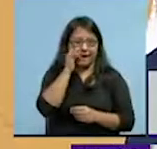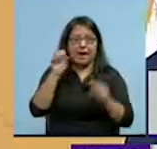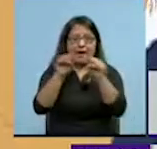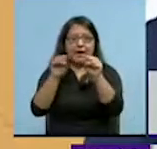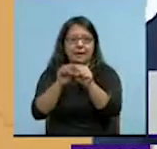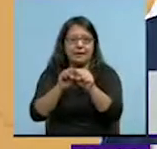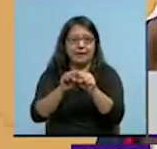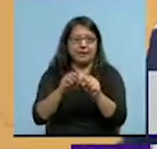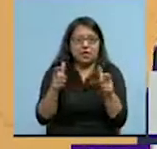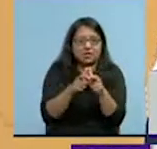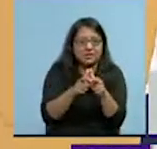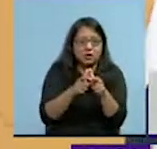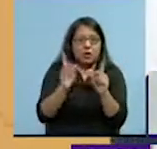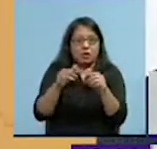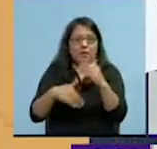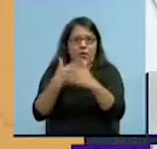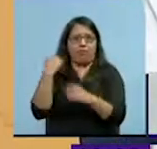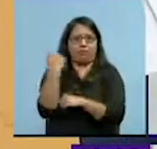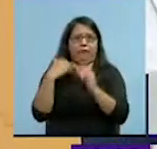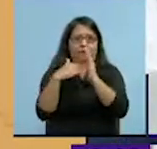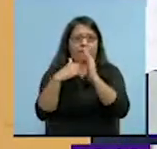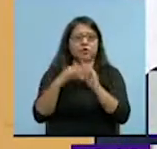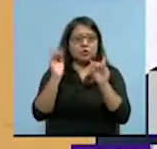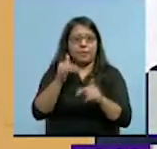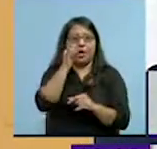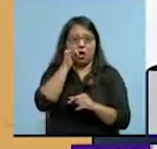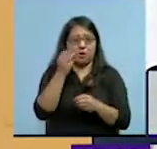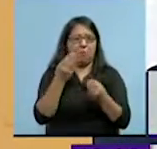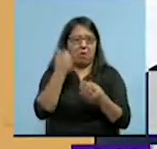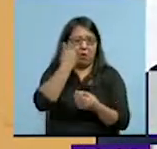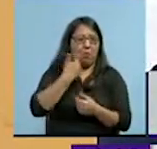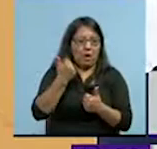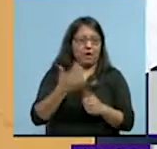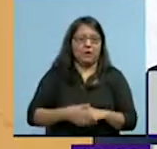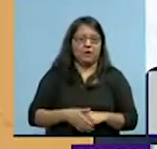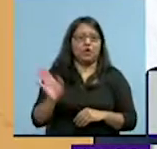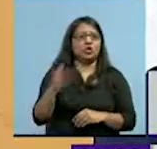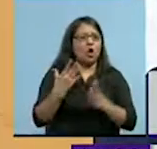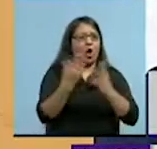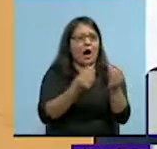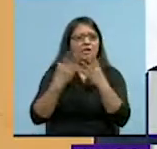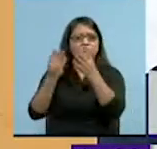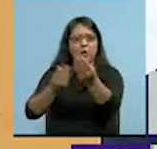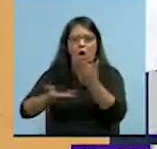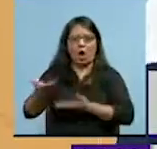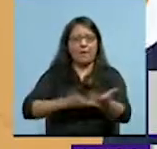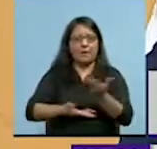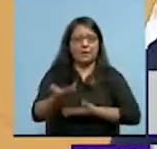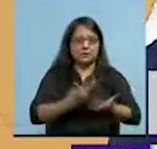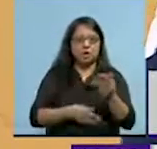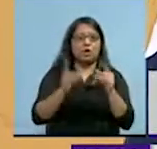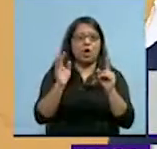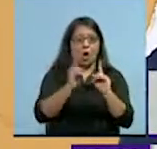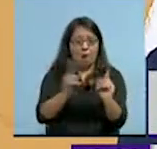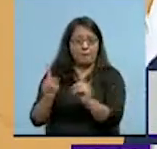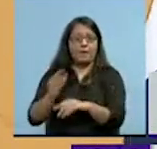canales más chicos hasta los más grandes y la verdad que muy buena onda muy buena voluntad todos nos ayudamos todos combinamos a la misma